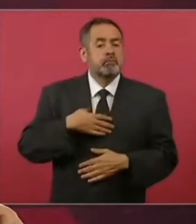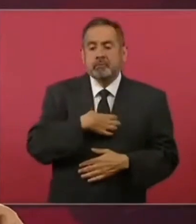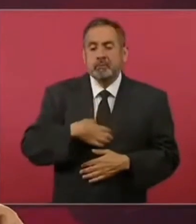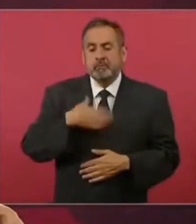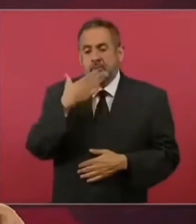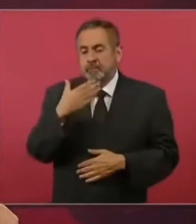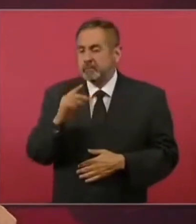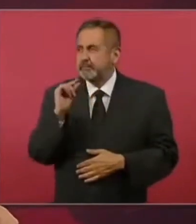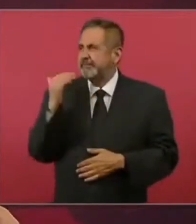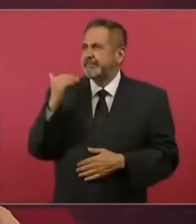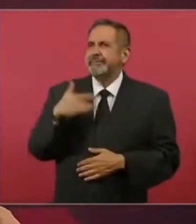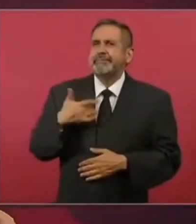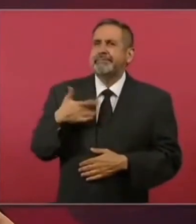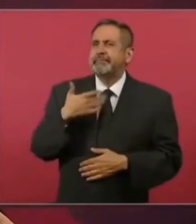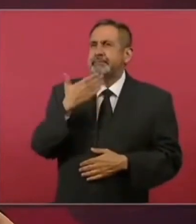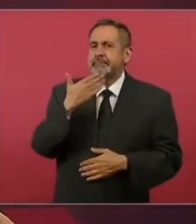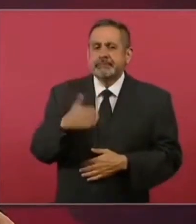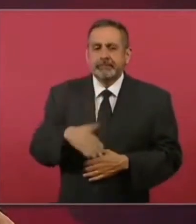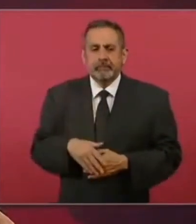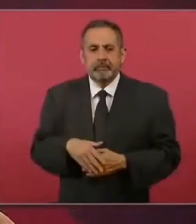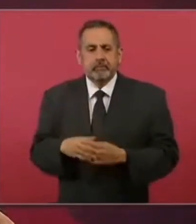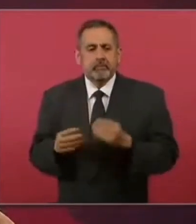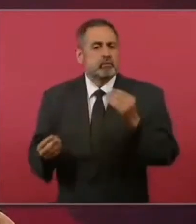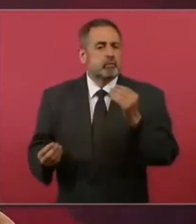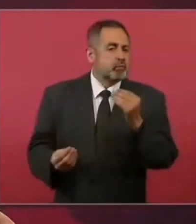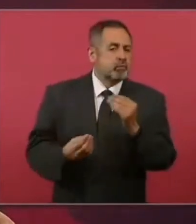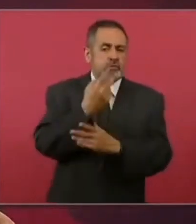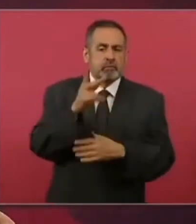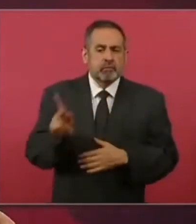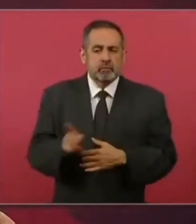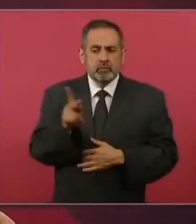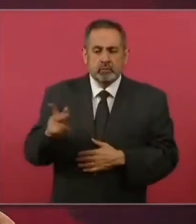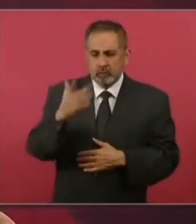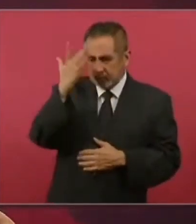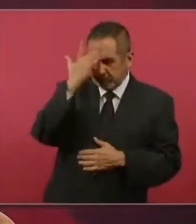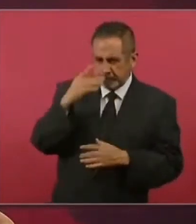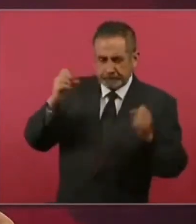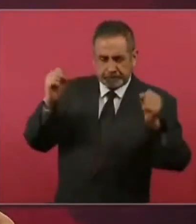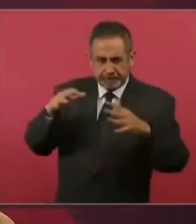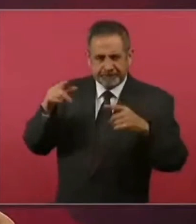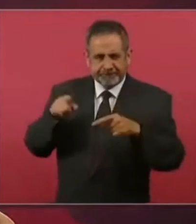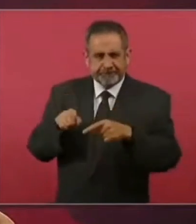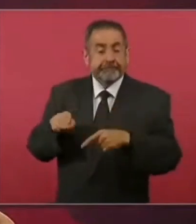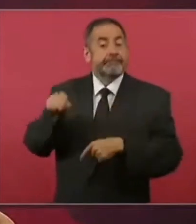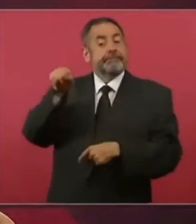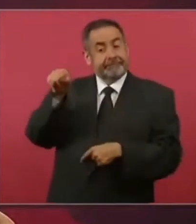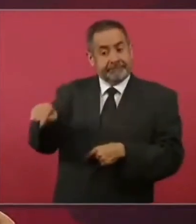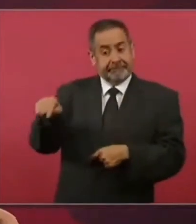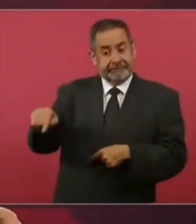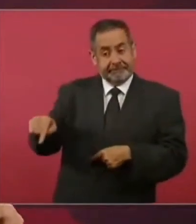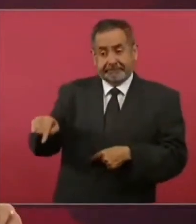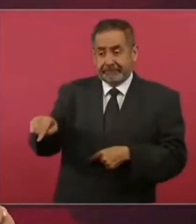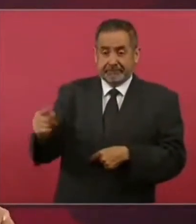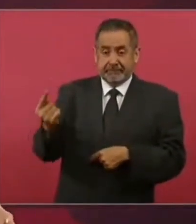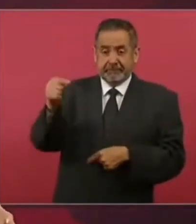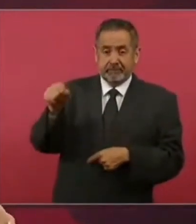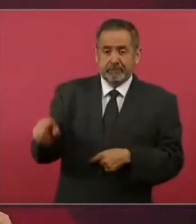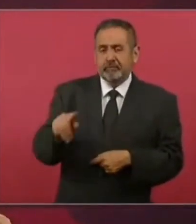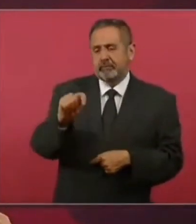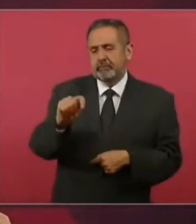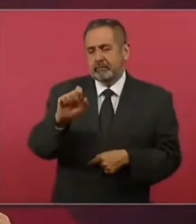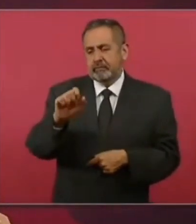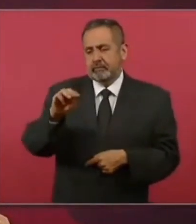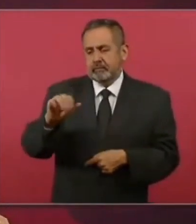dieron a conocer nuevos pueblos mágicos, y uno de esos pueblos mágicos es